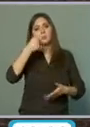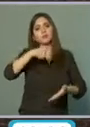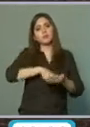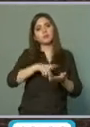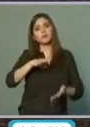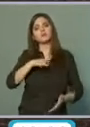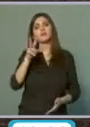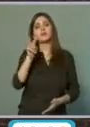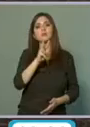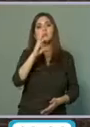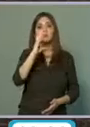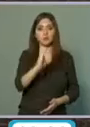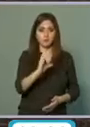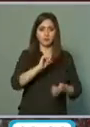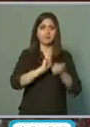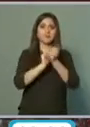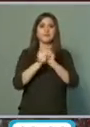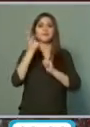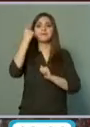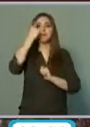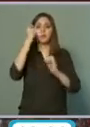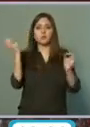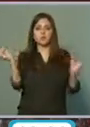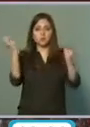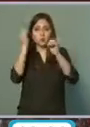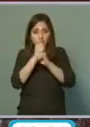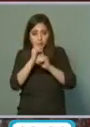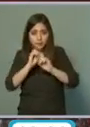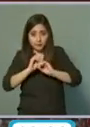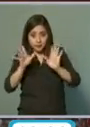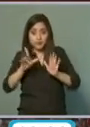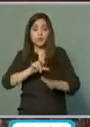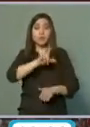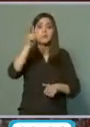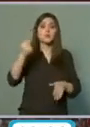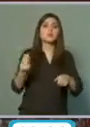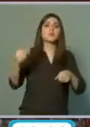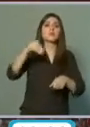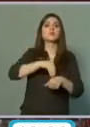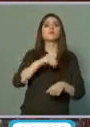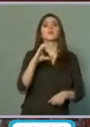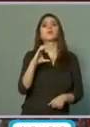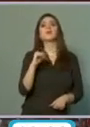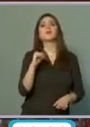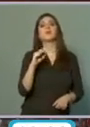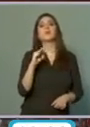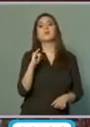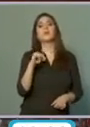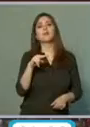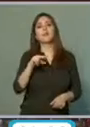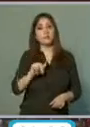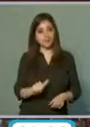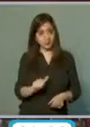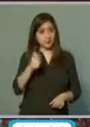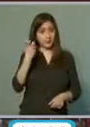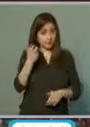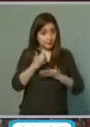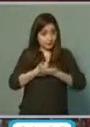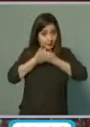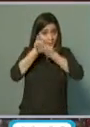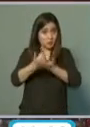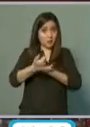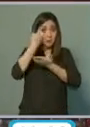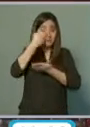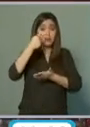a ayudar a aclarar la parte oscura, pero contiene cafeína. Ok. La cafeína es un lipolítico que te va a ayudar a